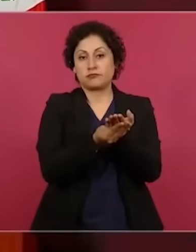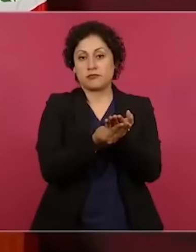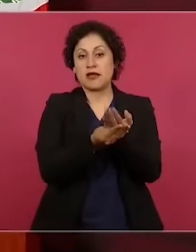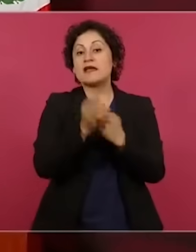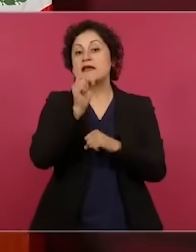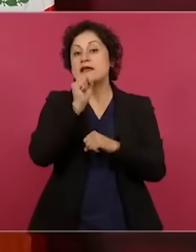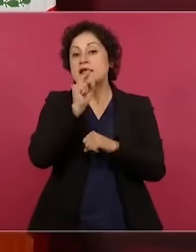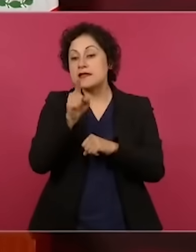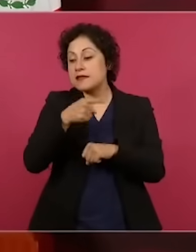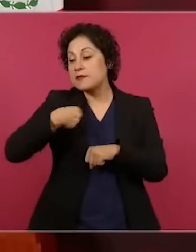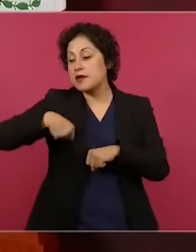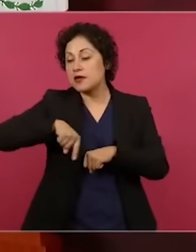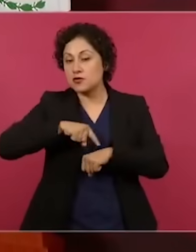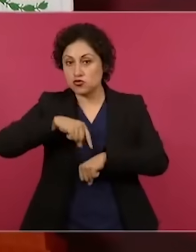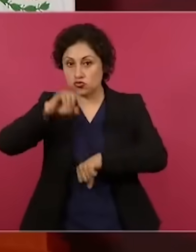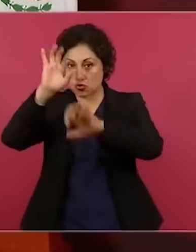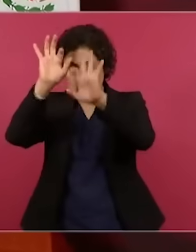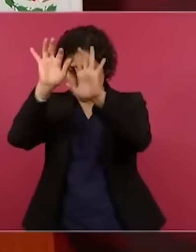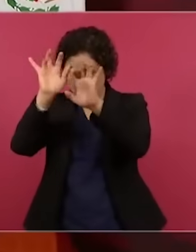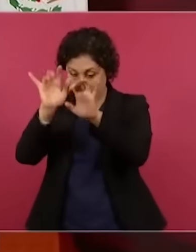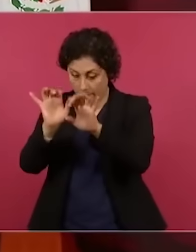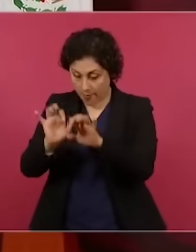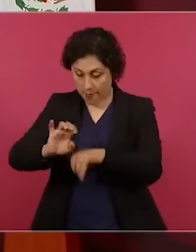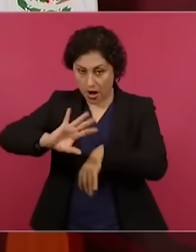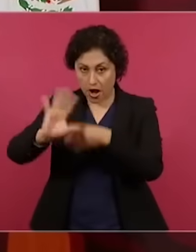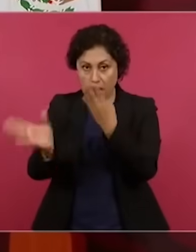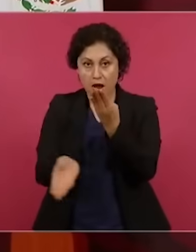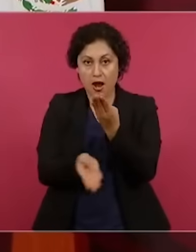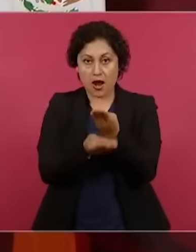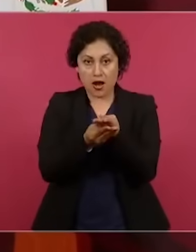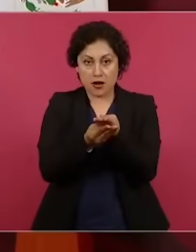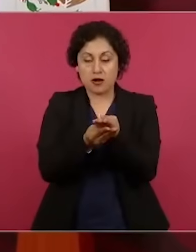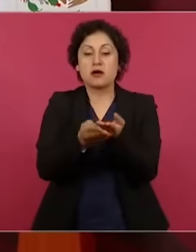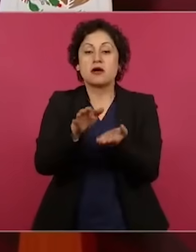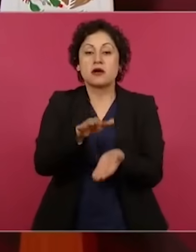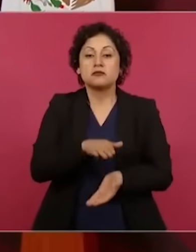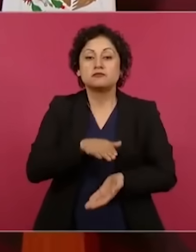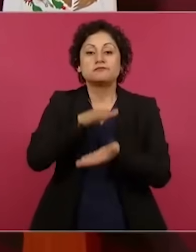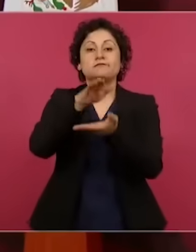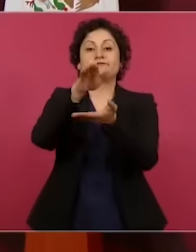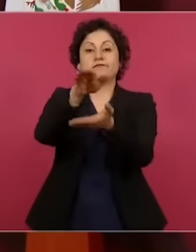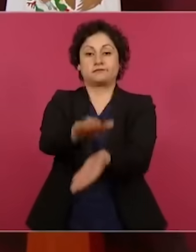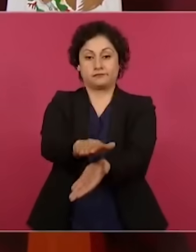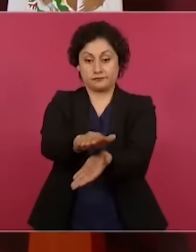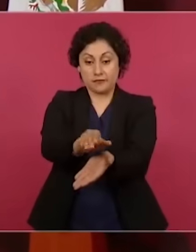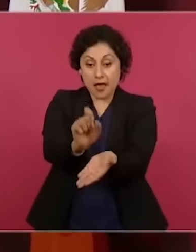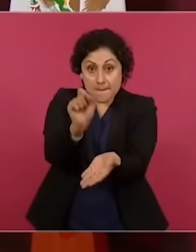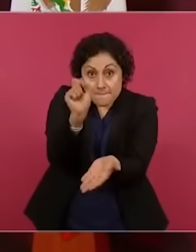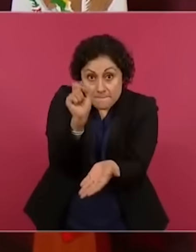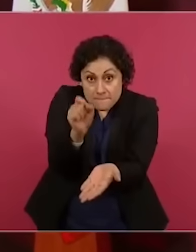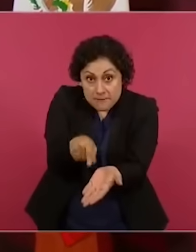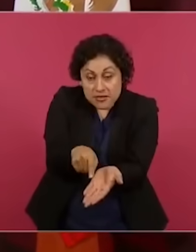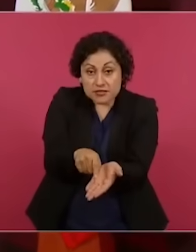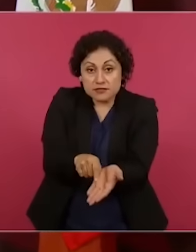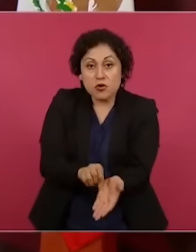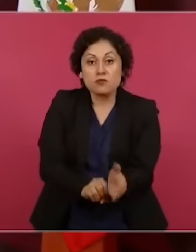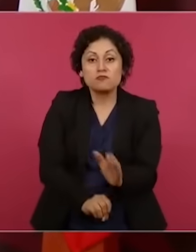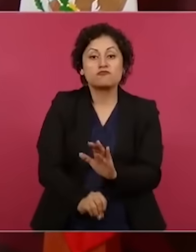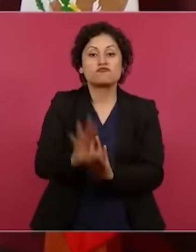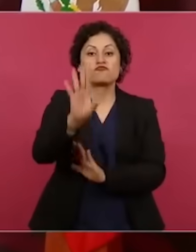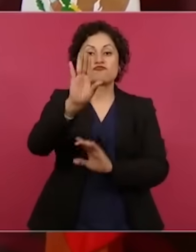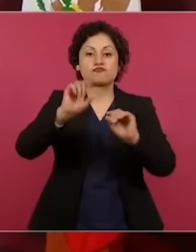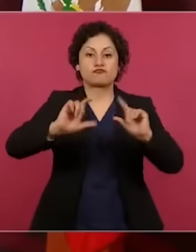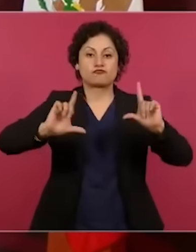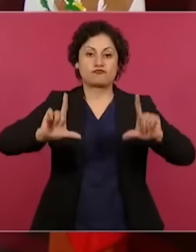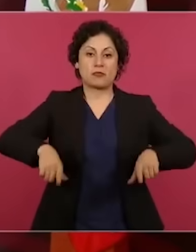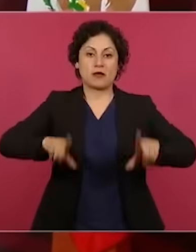subir hoy a la página del gobierno. Y vamos, desde